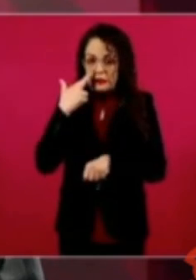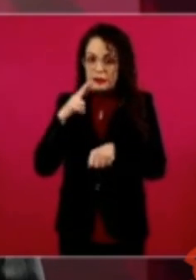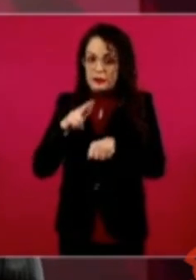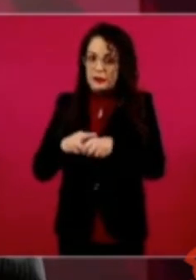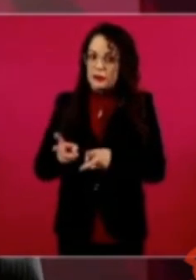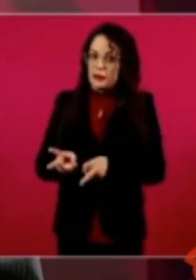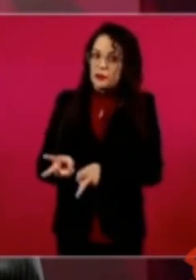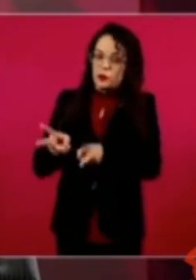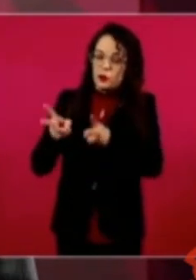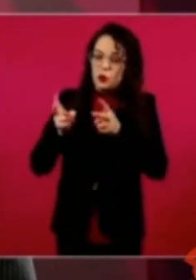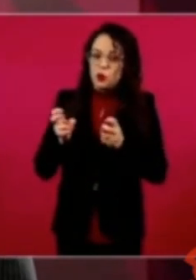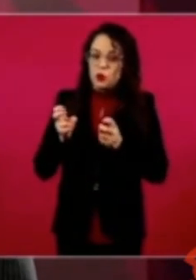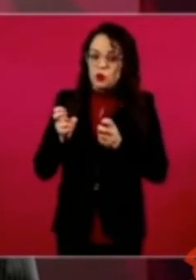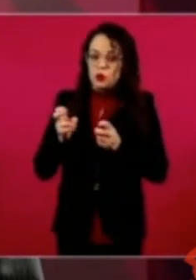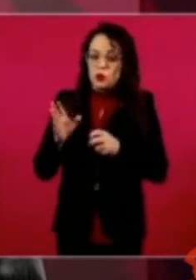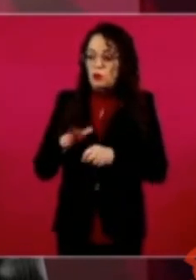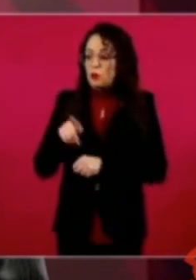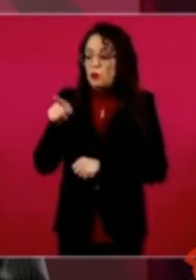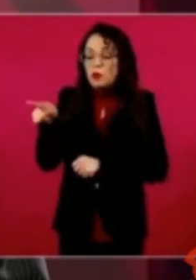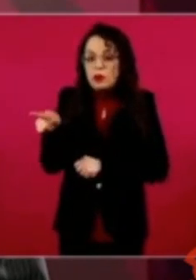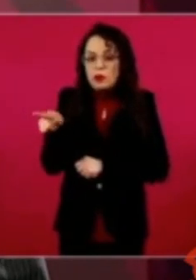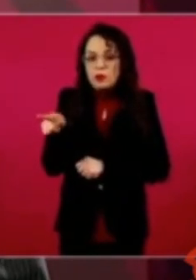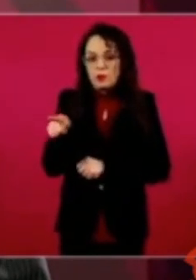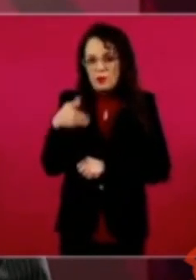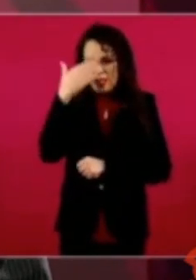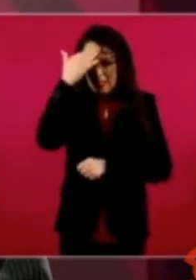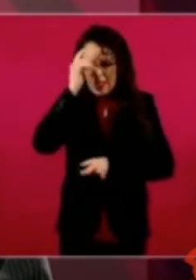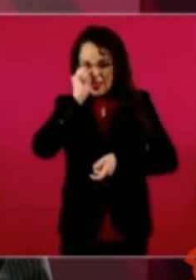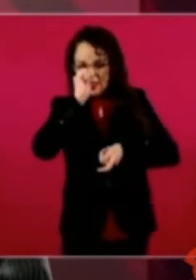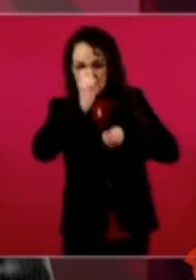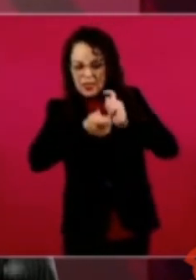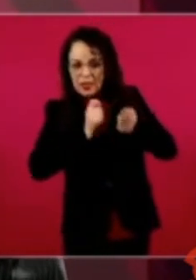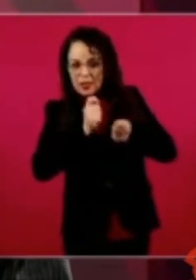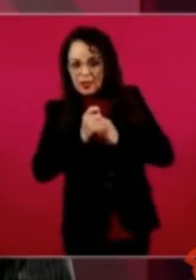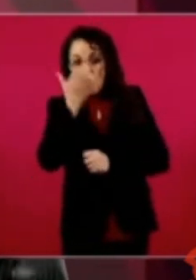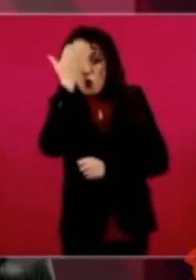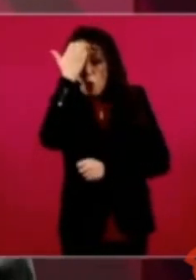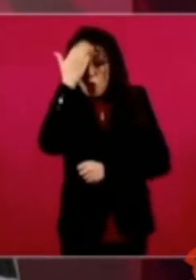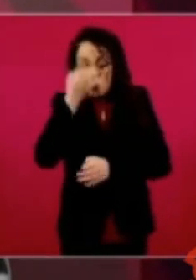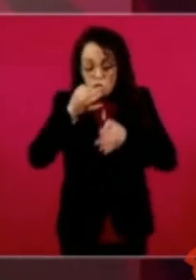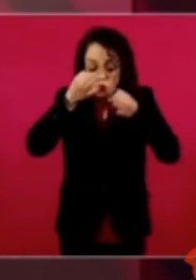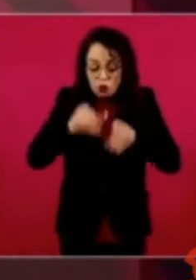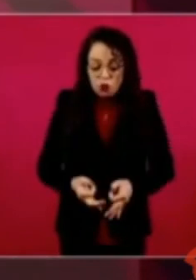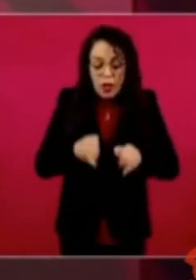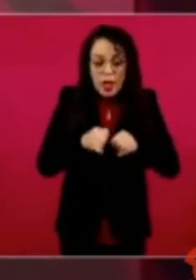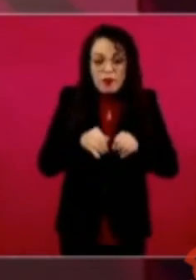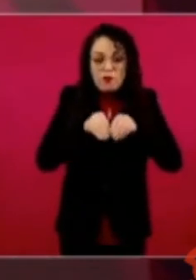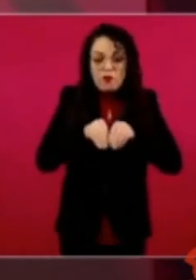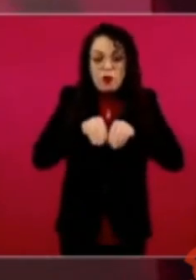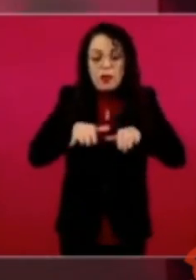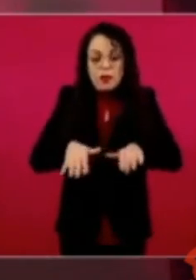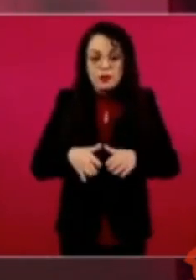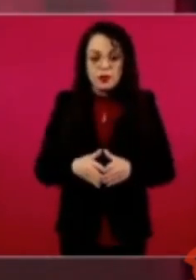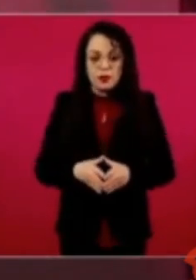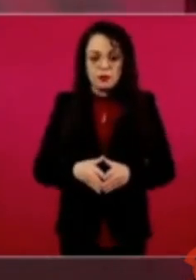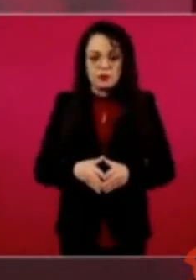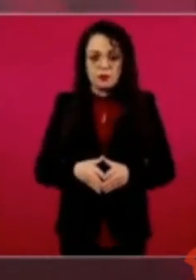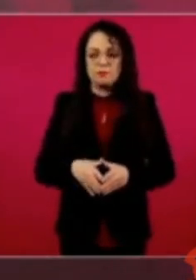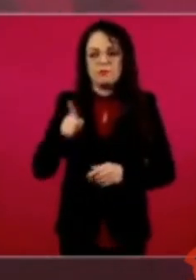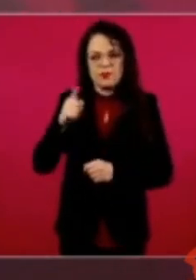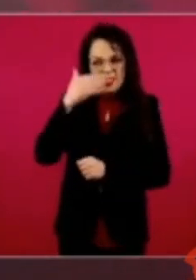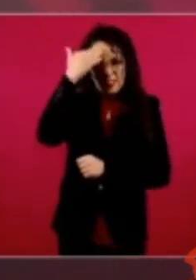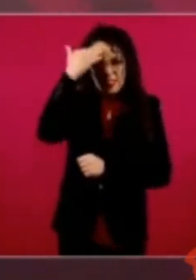pues tenía información privilegiada, sabía que se iban a comprar las acciones,